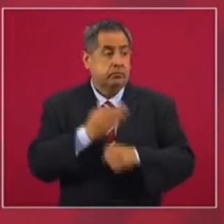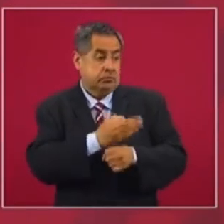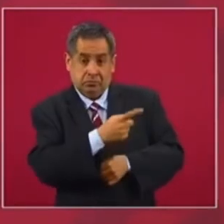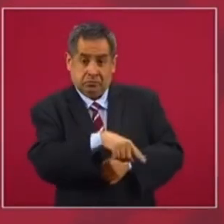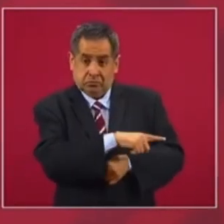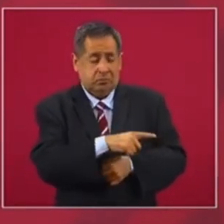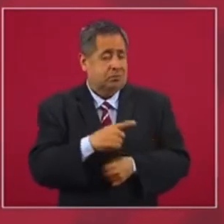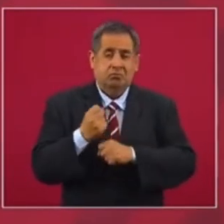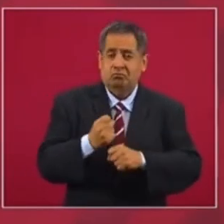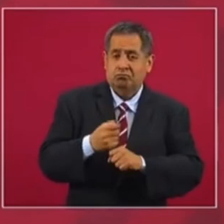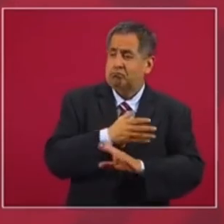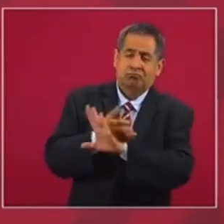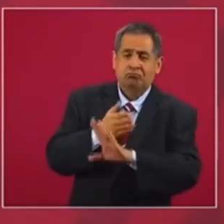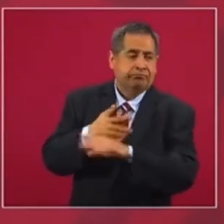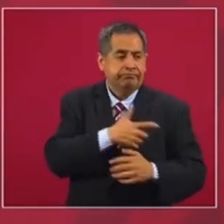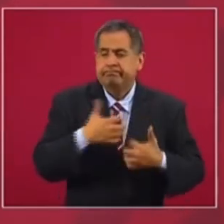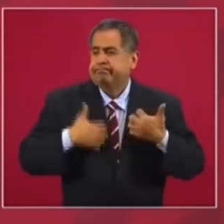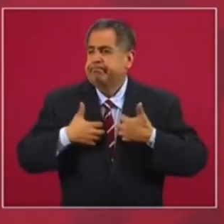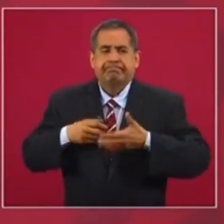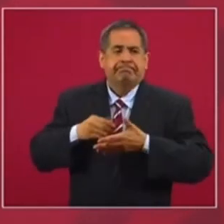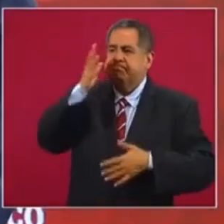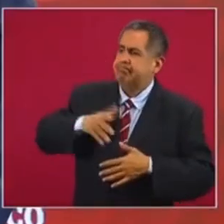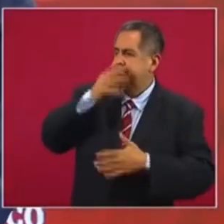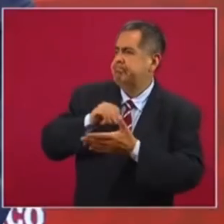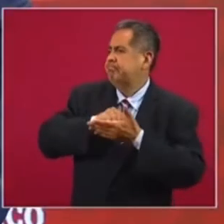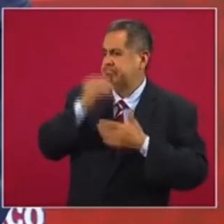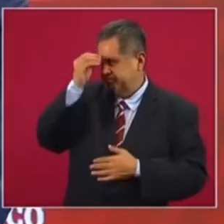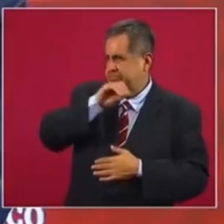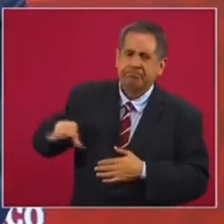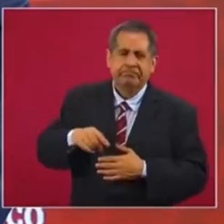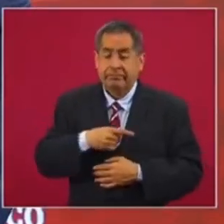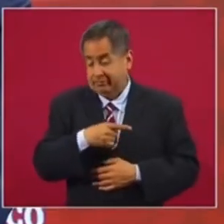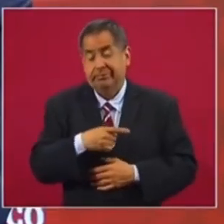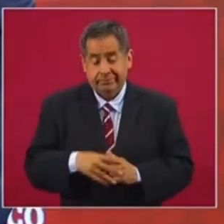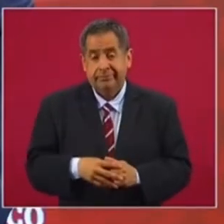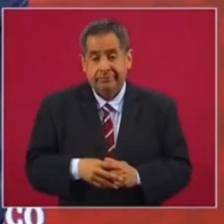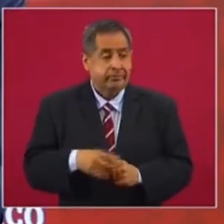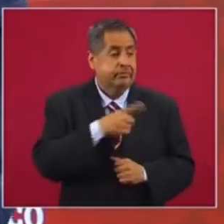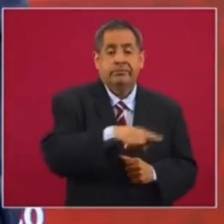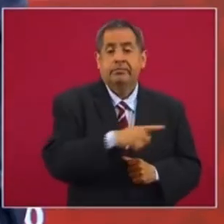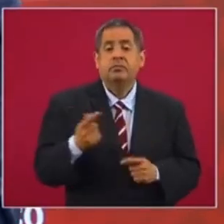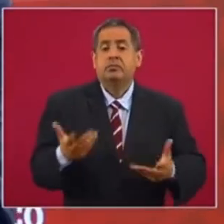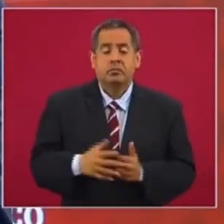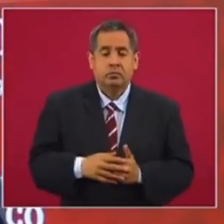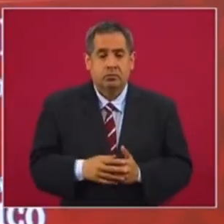fuertísima de estas empresas y han utilizado